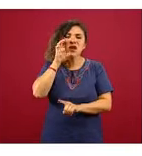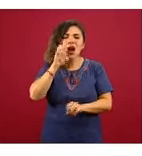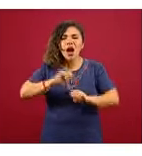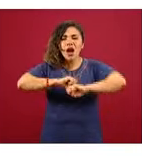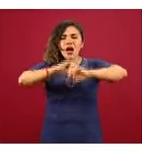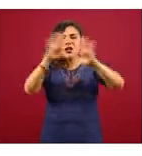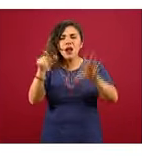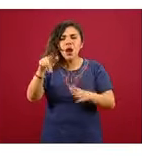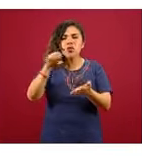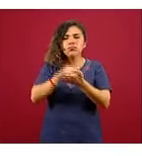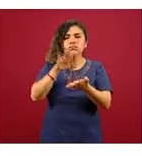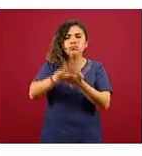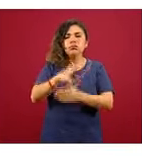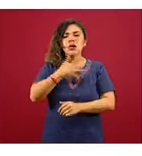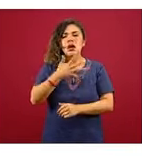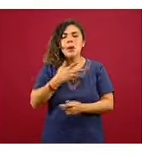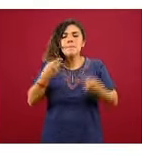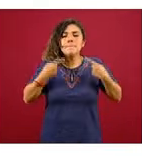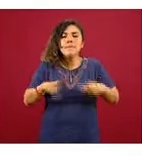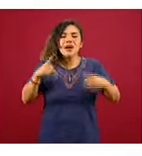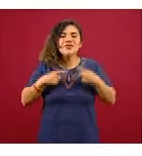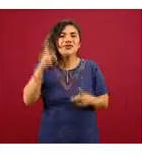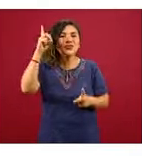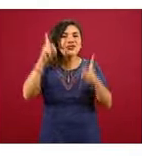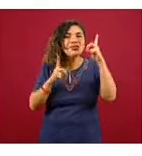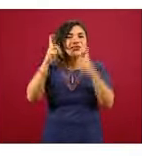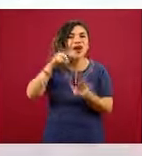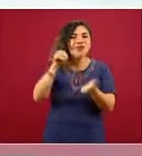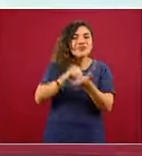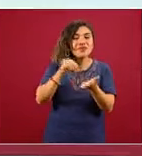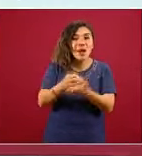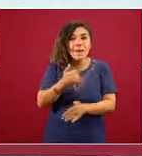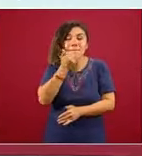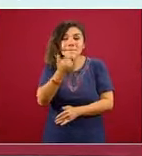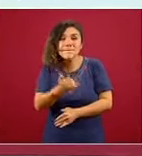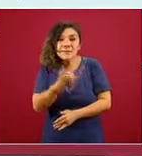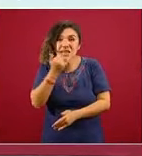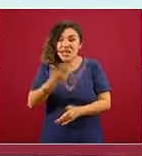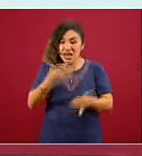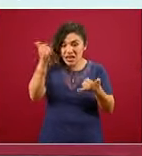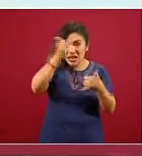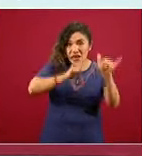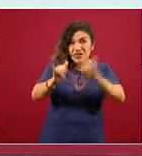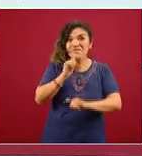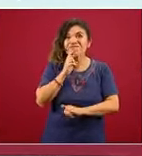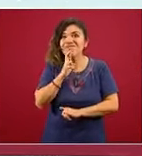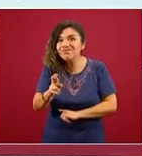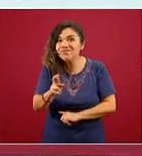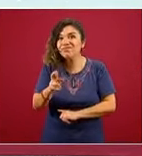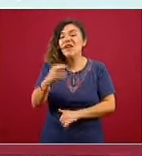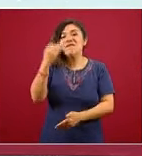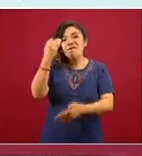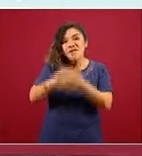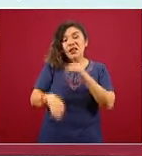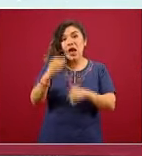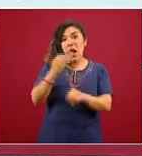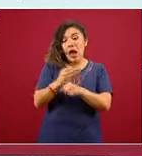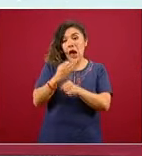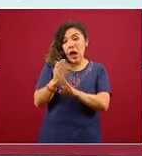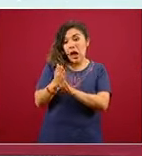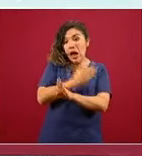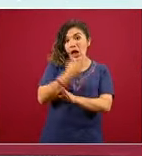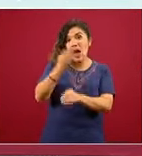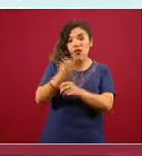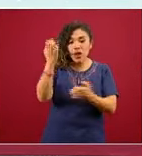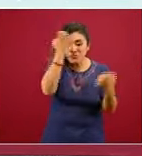están representadas aquellas personas que todavía no tenemos el resultado del laboratorio. Su muestra, la prueba que les tomaron, ya está